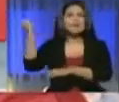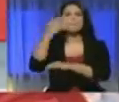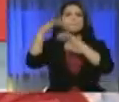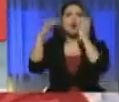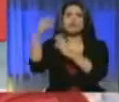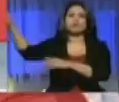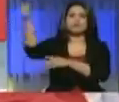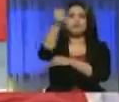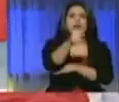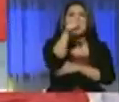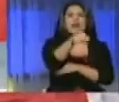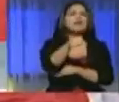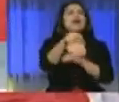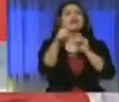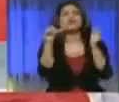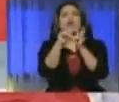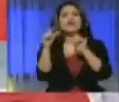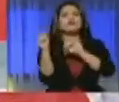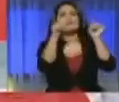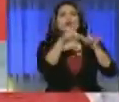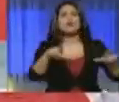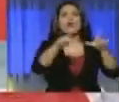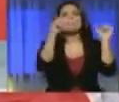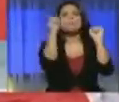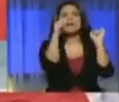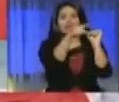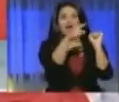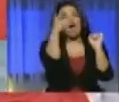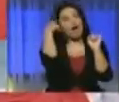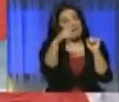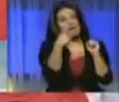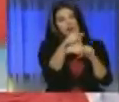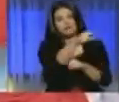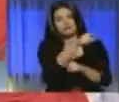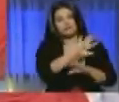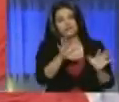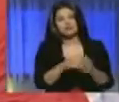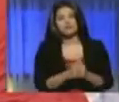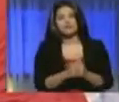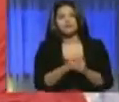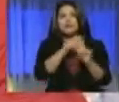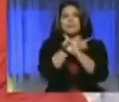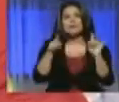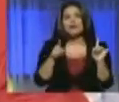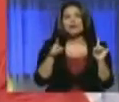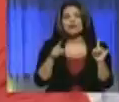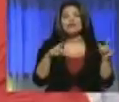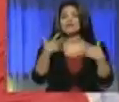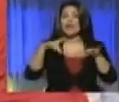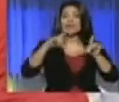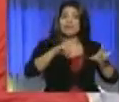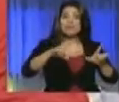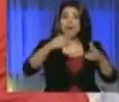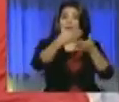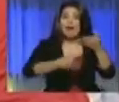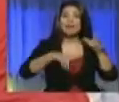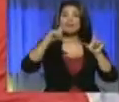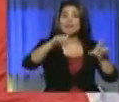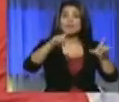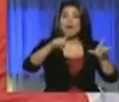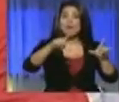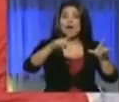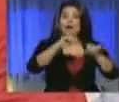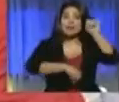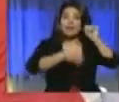ubicado en Mucuchí, y pienso que eso no es una referencia importantísima. Pero, presidente, estos diplomas olímpicos nos demuestran que